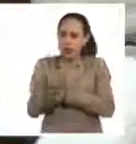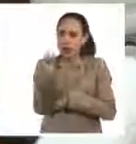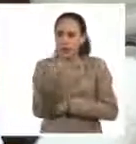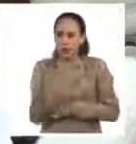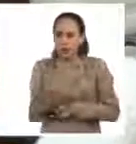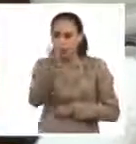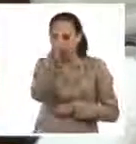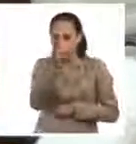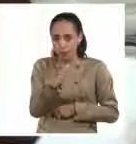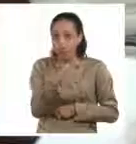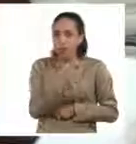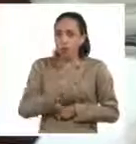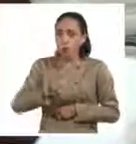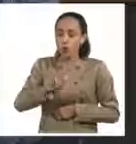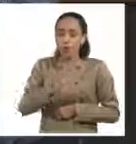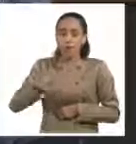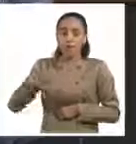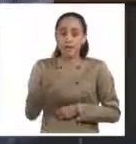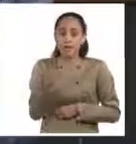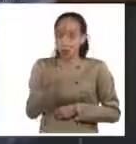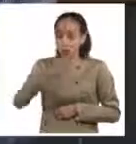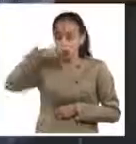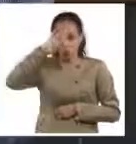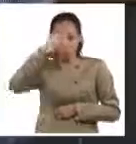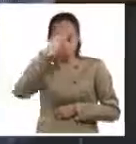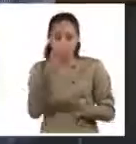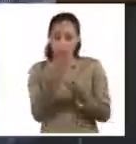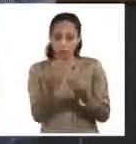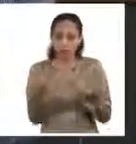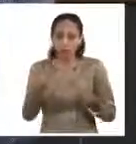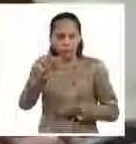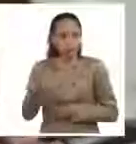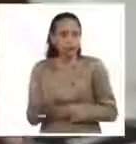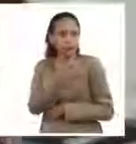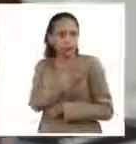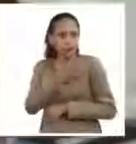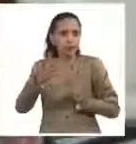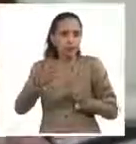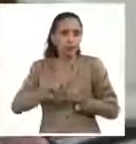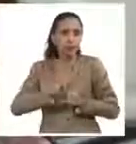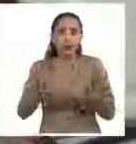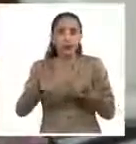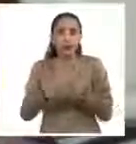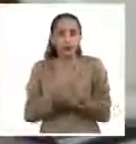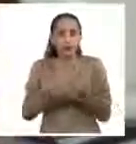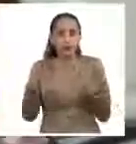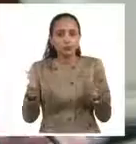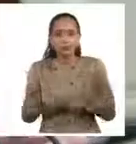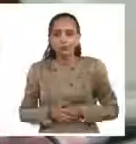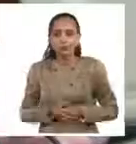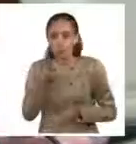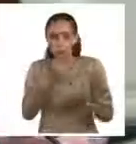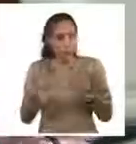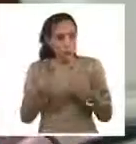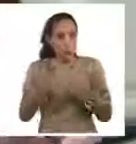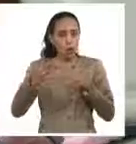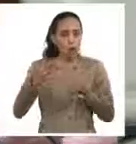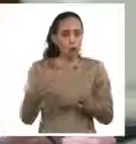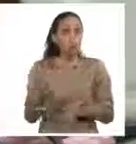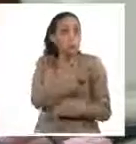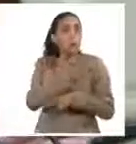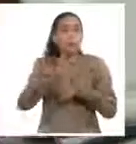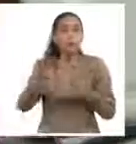Alemania y Francia, que como Cuba tienen elevados niveles de vacunación de refuerzo. Independientemente del nivel de vacunación, puede ocurrir que la